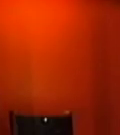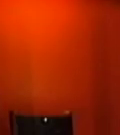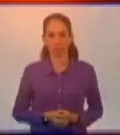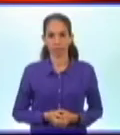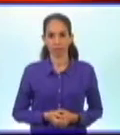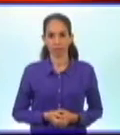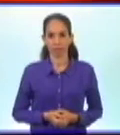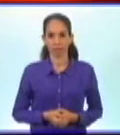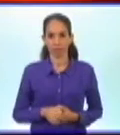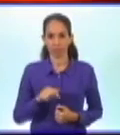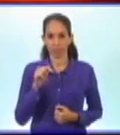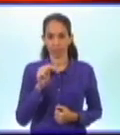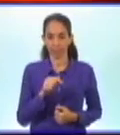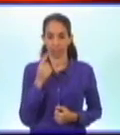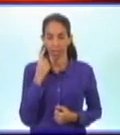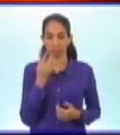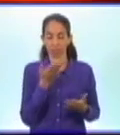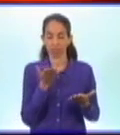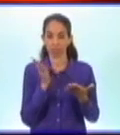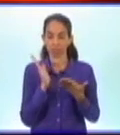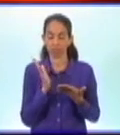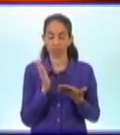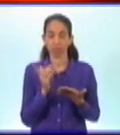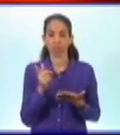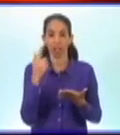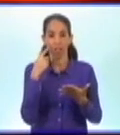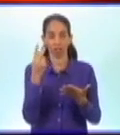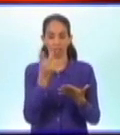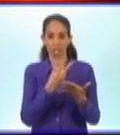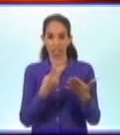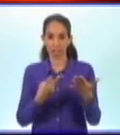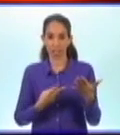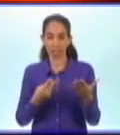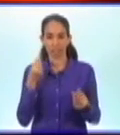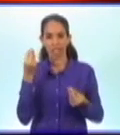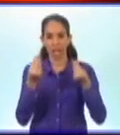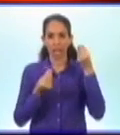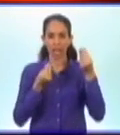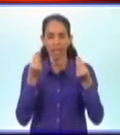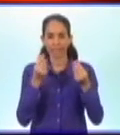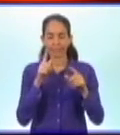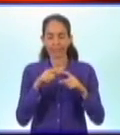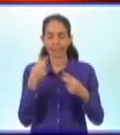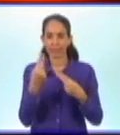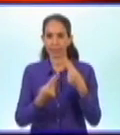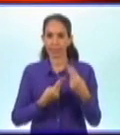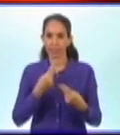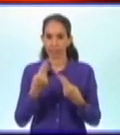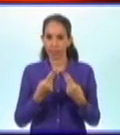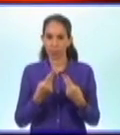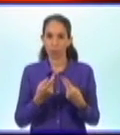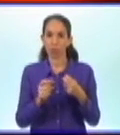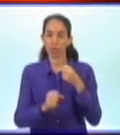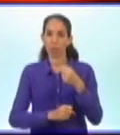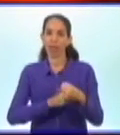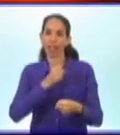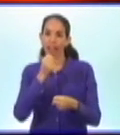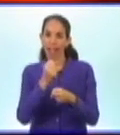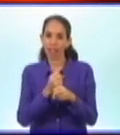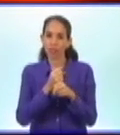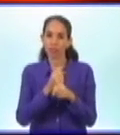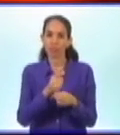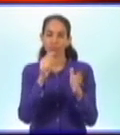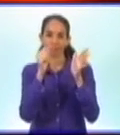Te presento el texto nuevamente para que sigas observando el análisis que estamos realizando sobre el uso que se ha hecho de